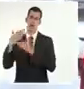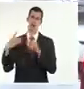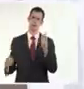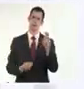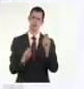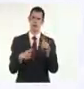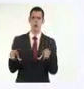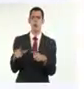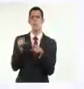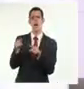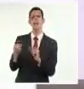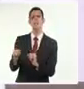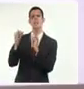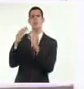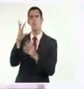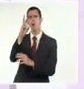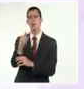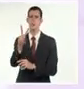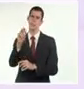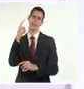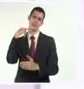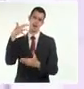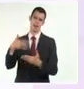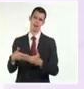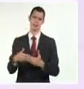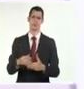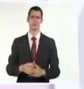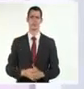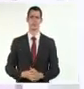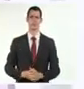número 20. Miguel Ángel Rivalta, Sistema Informativo de la Televisión.